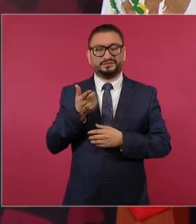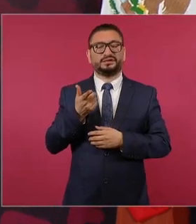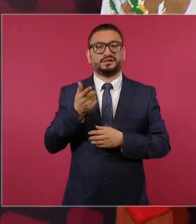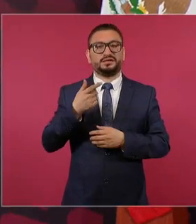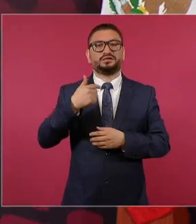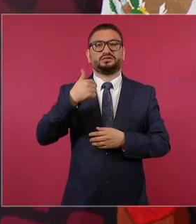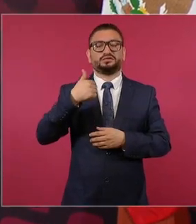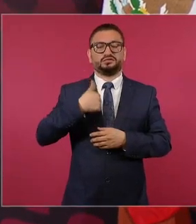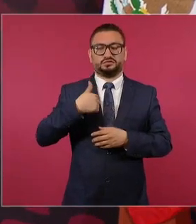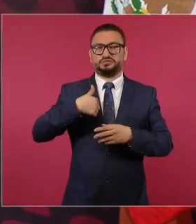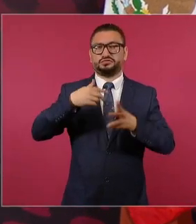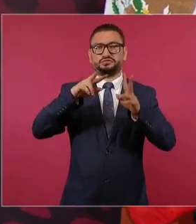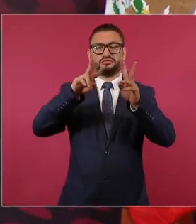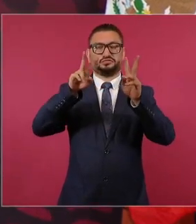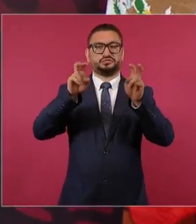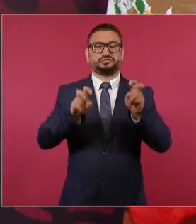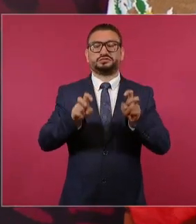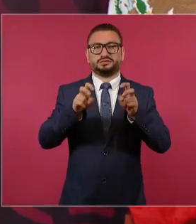llevar los asuntos